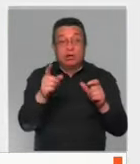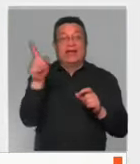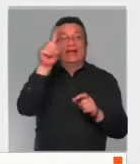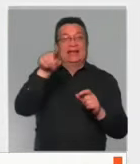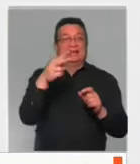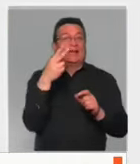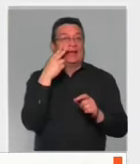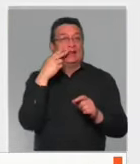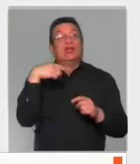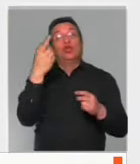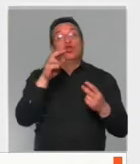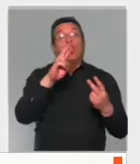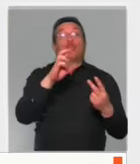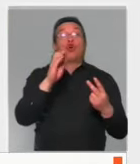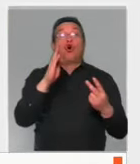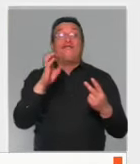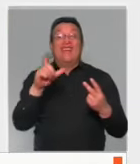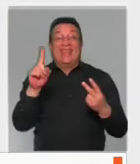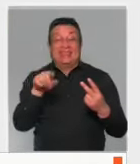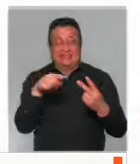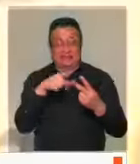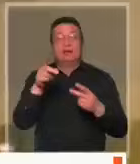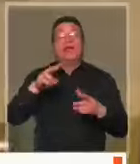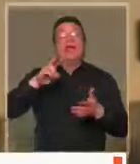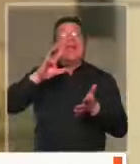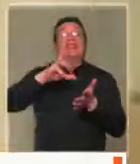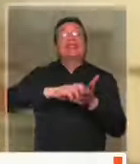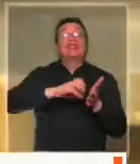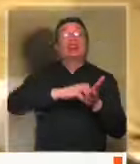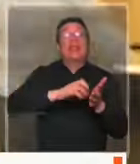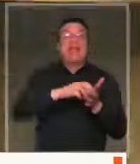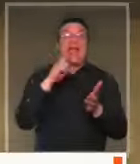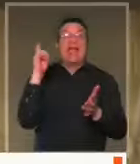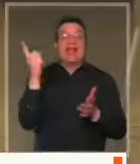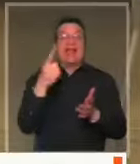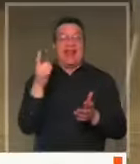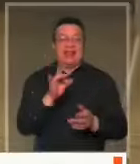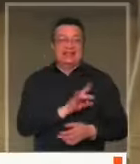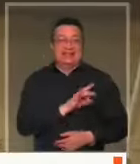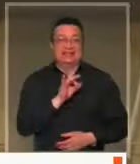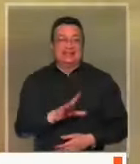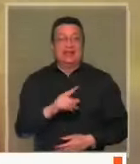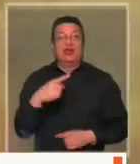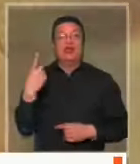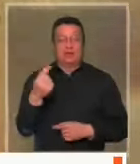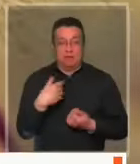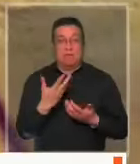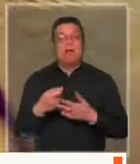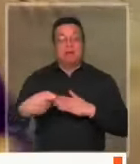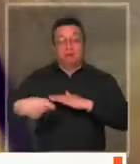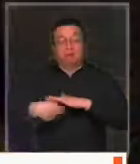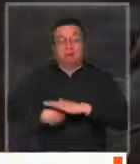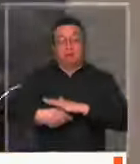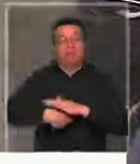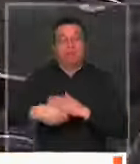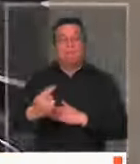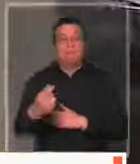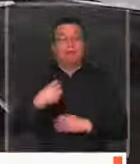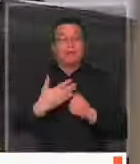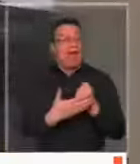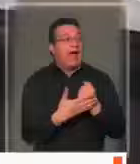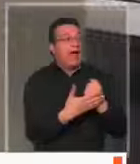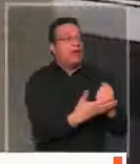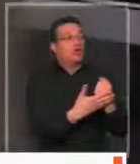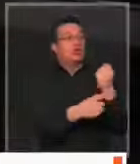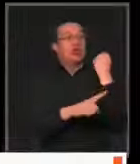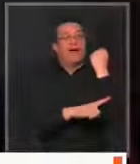y Renato Robles Iturriaga, de la Tesorería General de la República, todo por recibir presuntos pagos para ayudar a los abogados